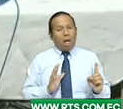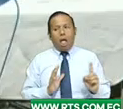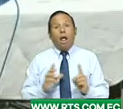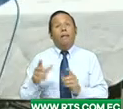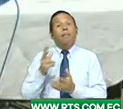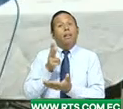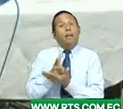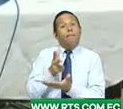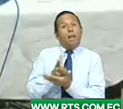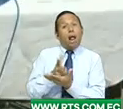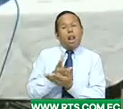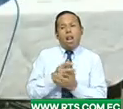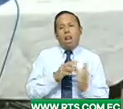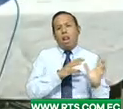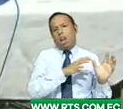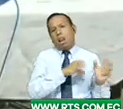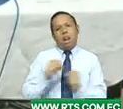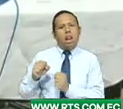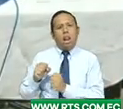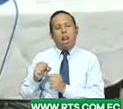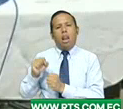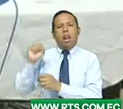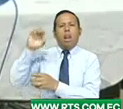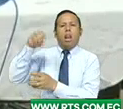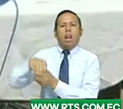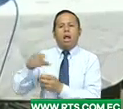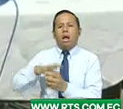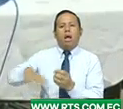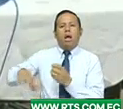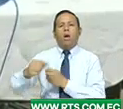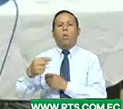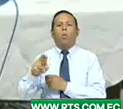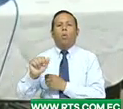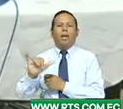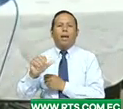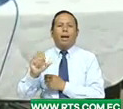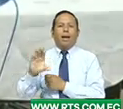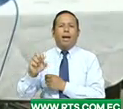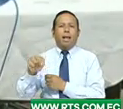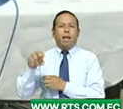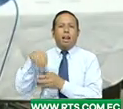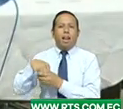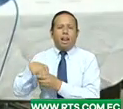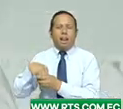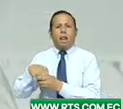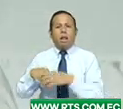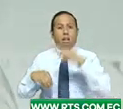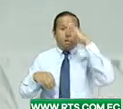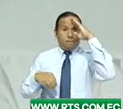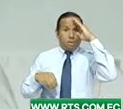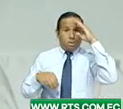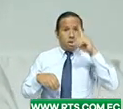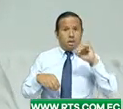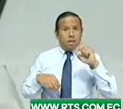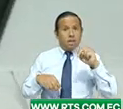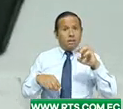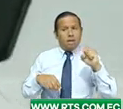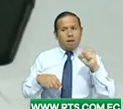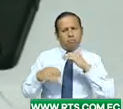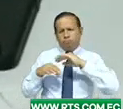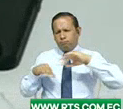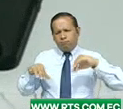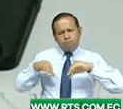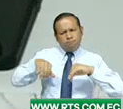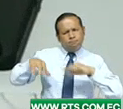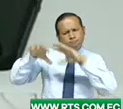terminal terrestre hasta la ciudadela Guayacanes, donde estaba retenido. Dinaset lo rescató aprehendiendo a 3